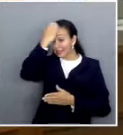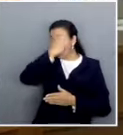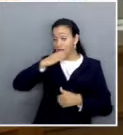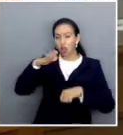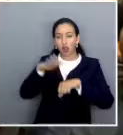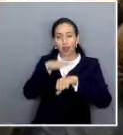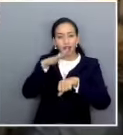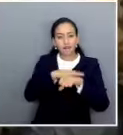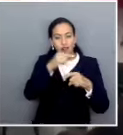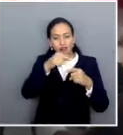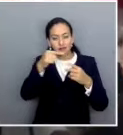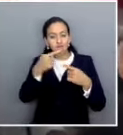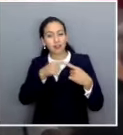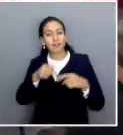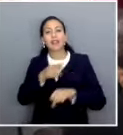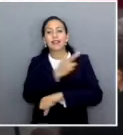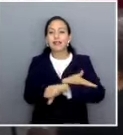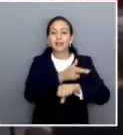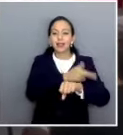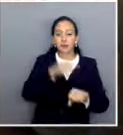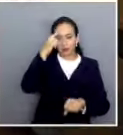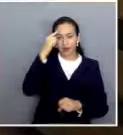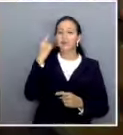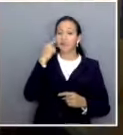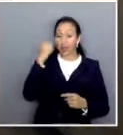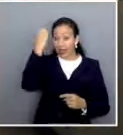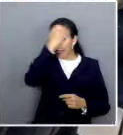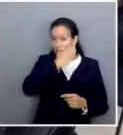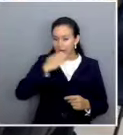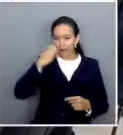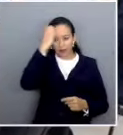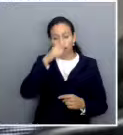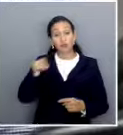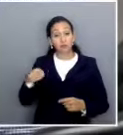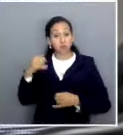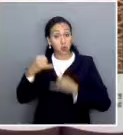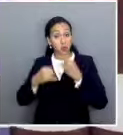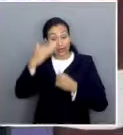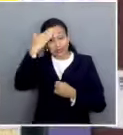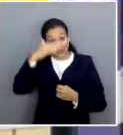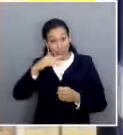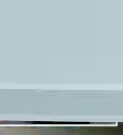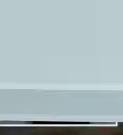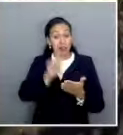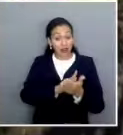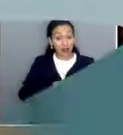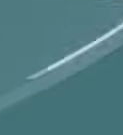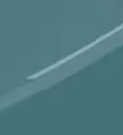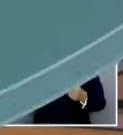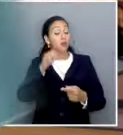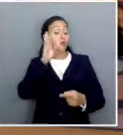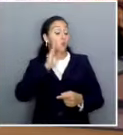procesos que incluyen la evaluación de conocimientos jurídicos y habilidades profesionales.